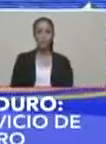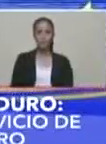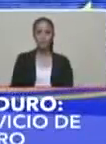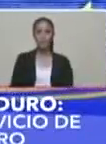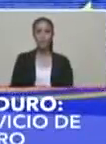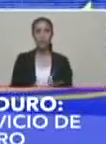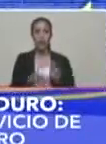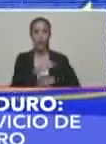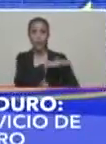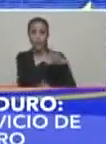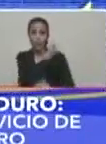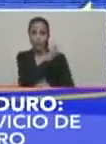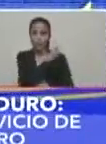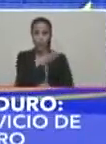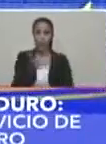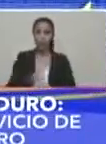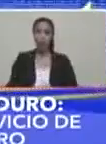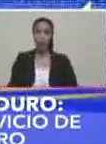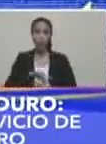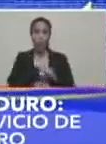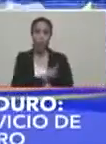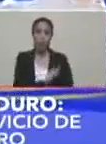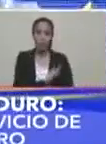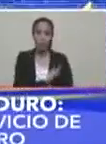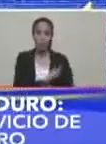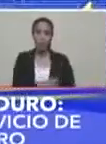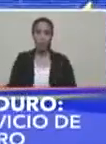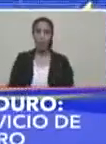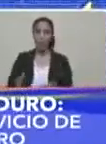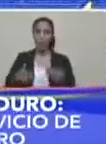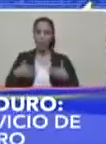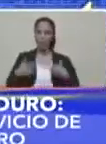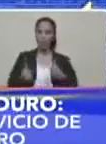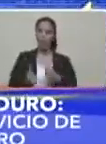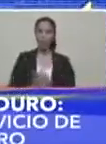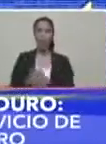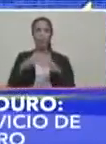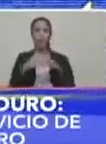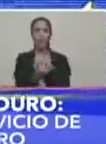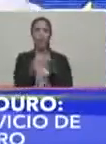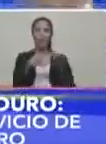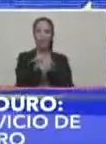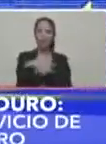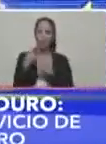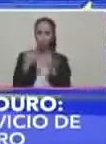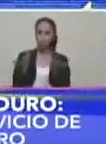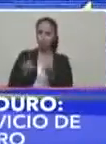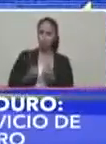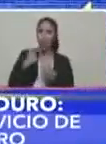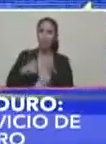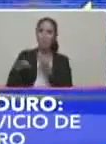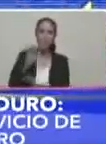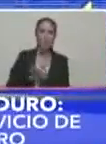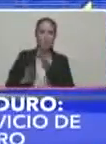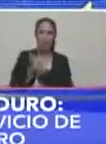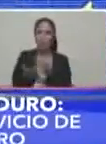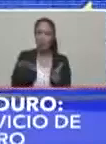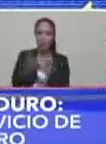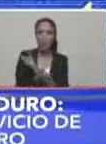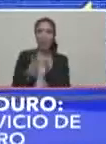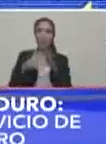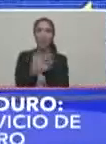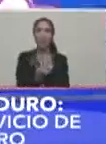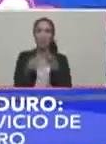de la Universidad de las Ciencias de la Salud, de los retos actuales de Barrio Adentro y del futuro de Barrio Adentro. Por favor, compañero